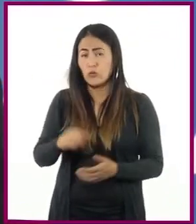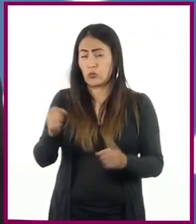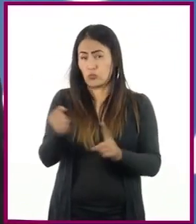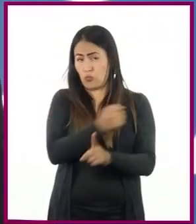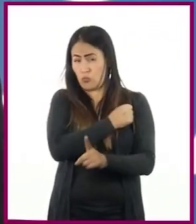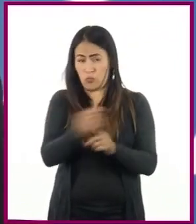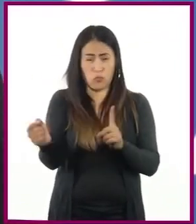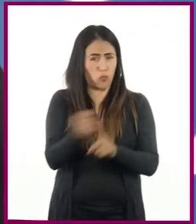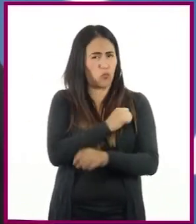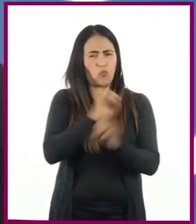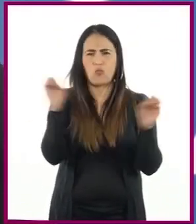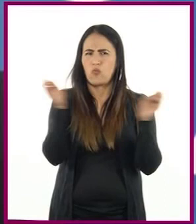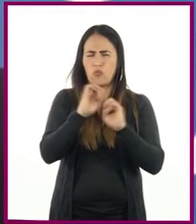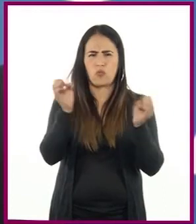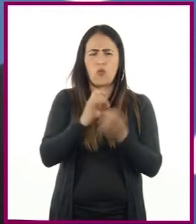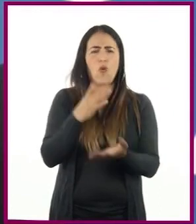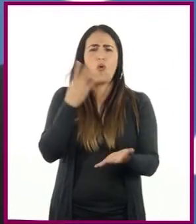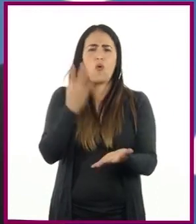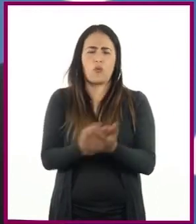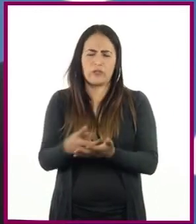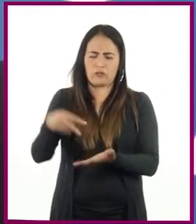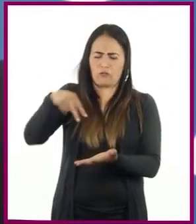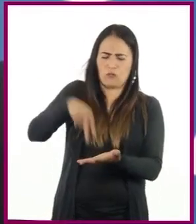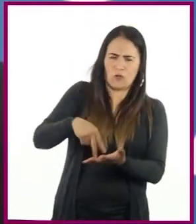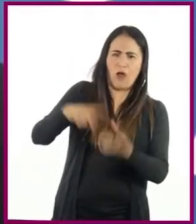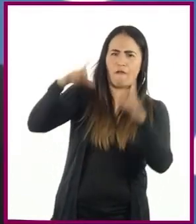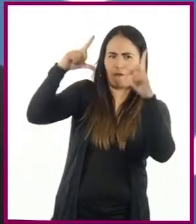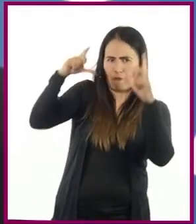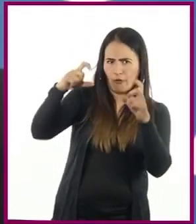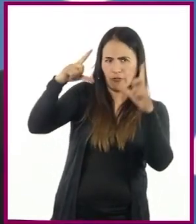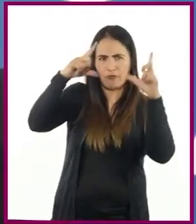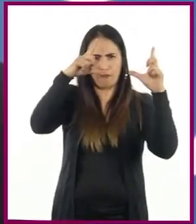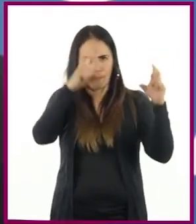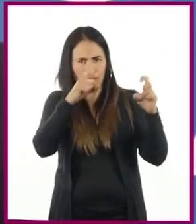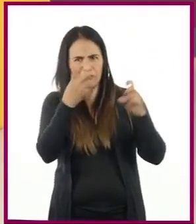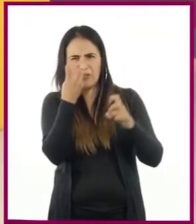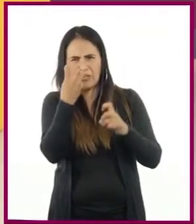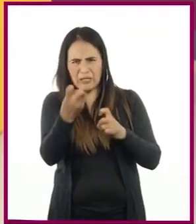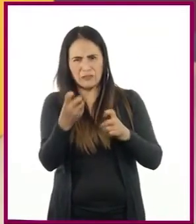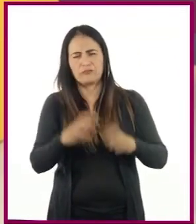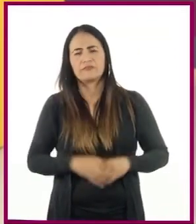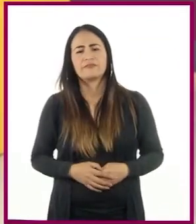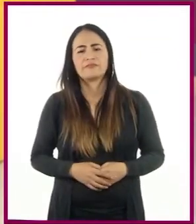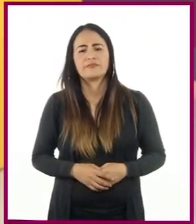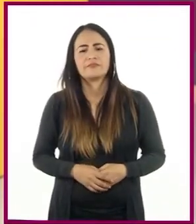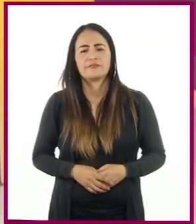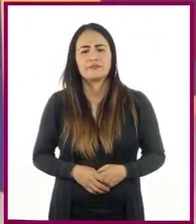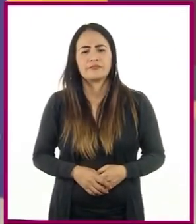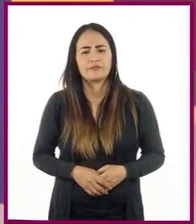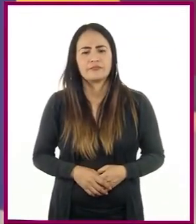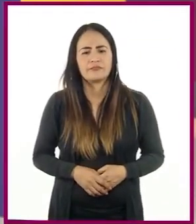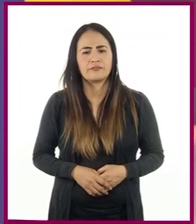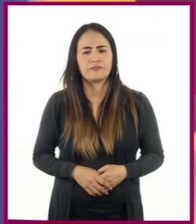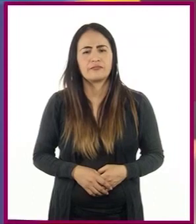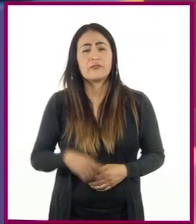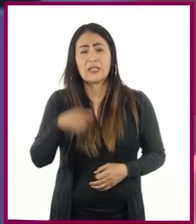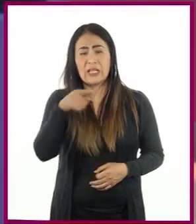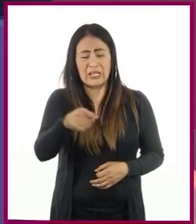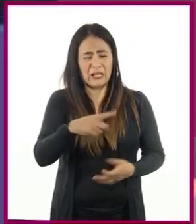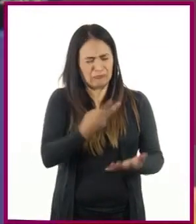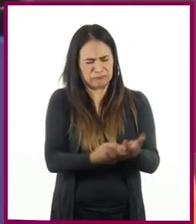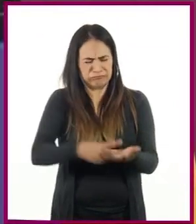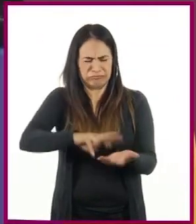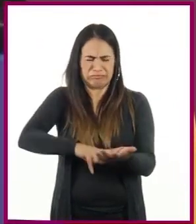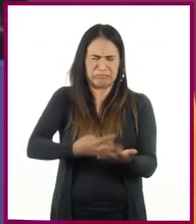golpeamos ni nada. Solo posamos y nos hicimos fotos. Eran todas diferentes porque se revolcaba de lado a